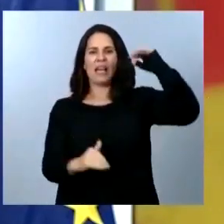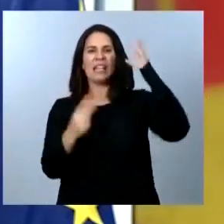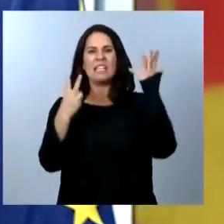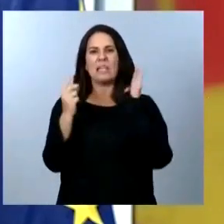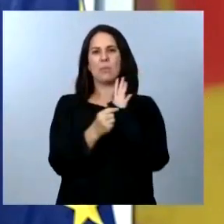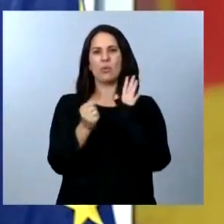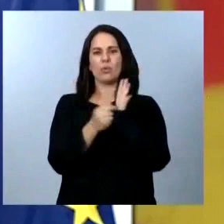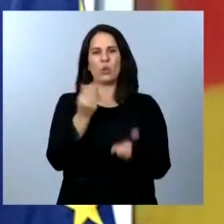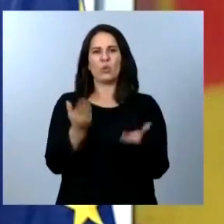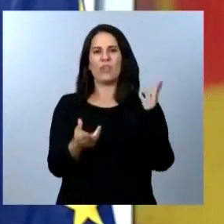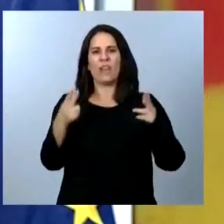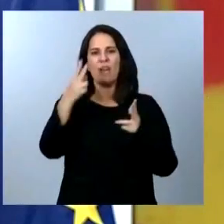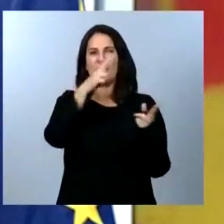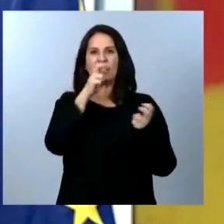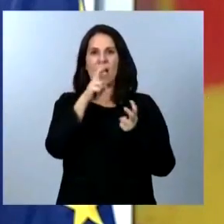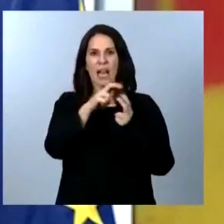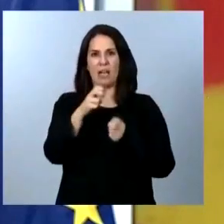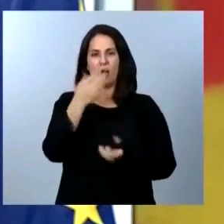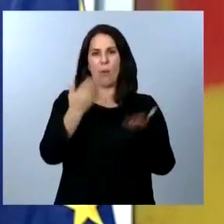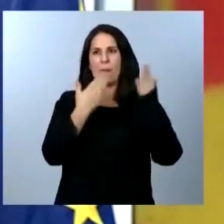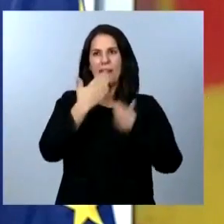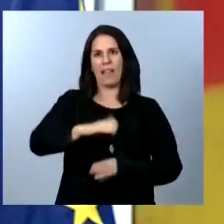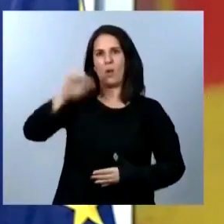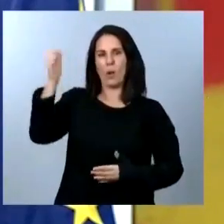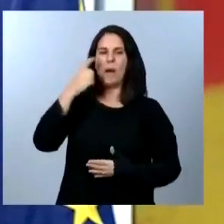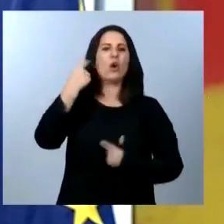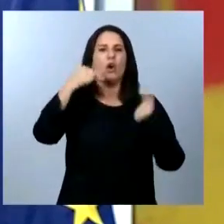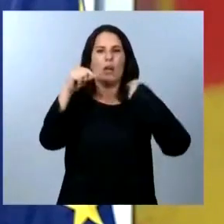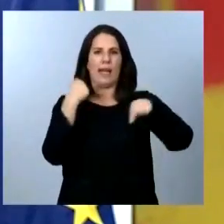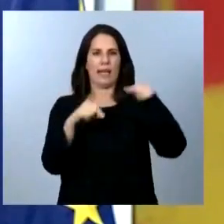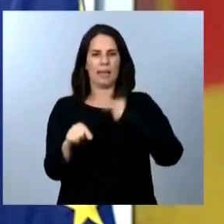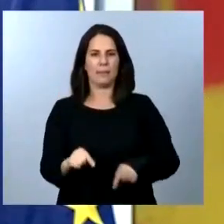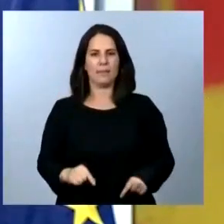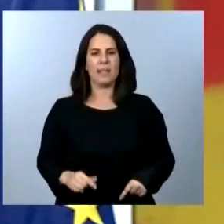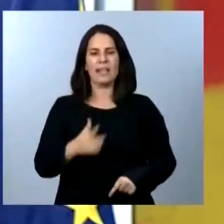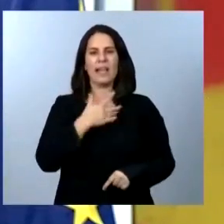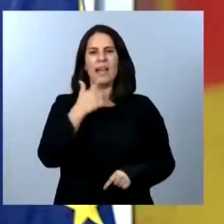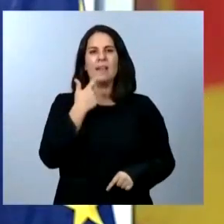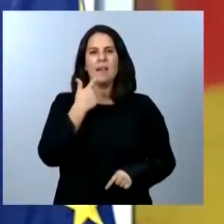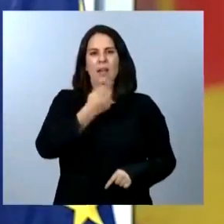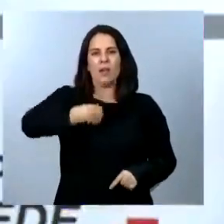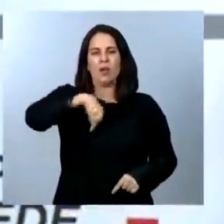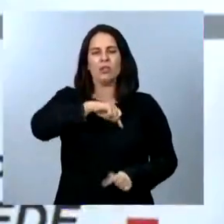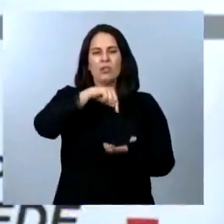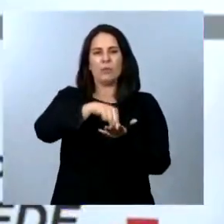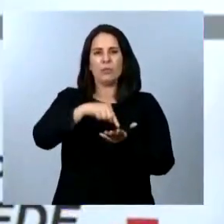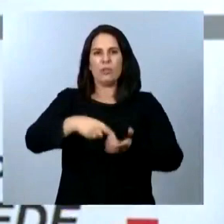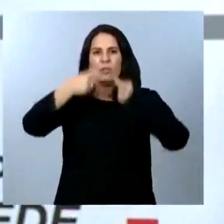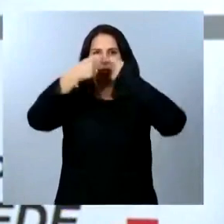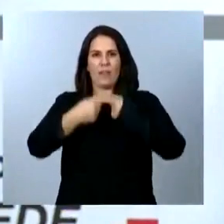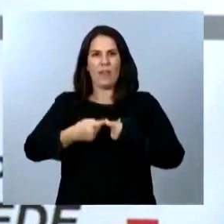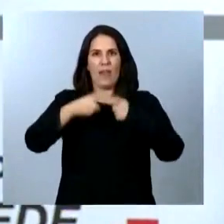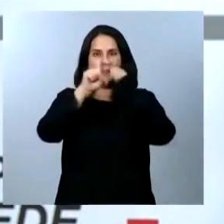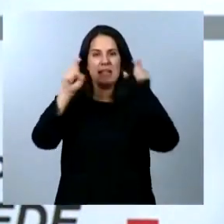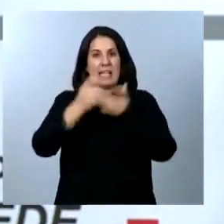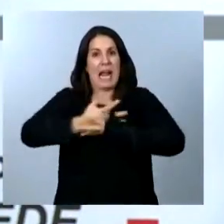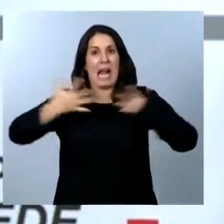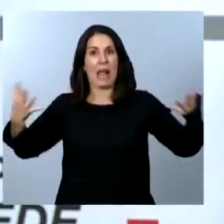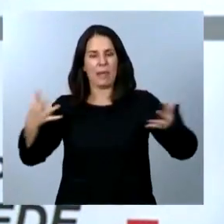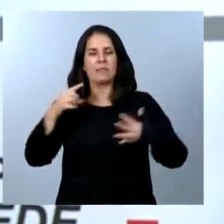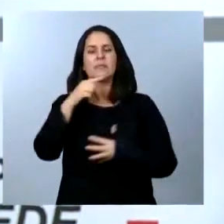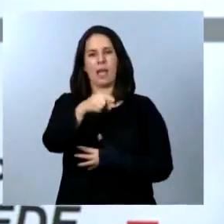que arrastramos con respecto a Europa. En este sentido, subimos el impuesto de sociedades para grandes grupos empresariales, limitando